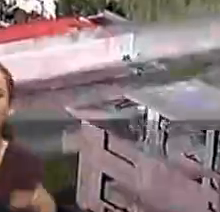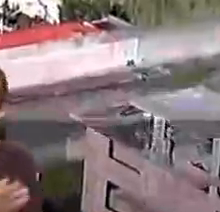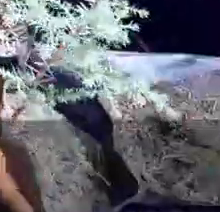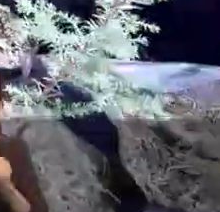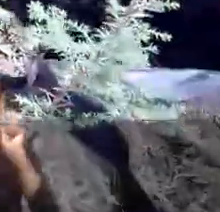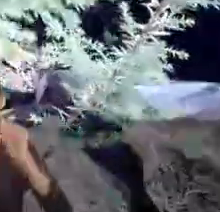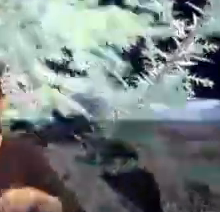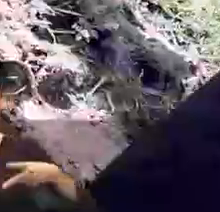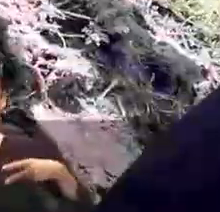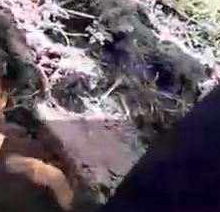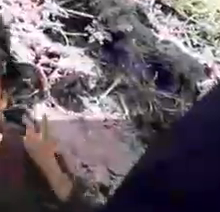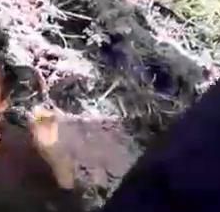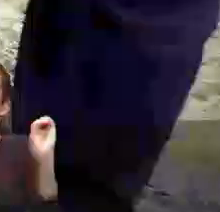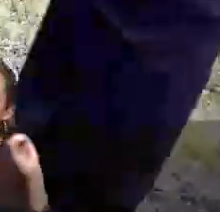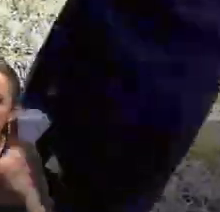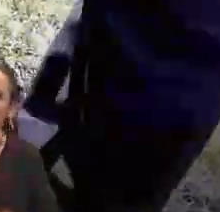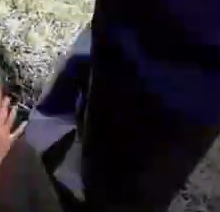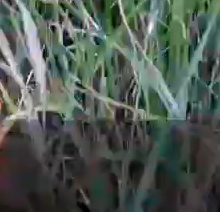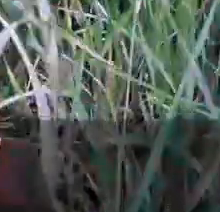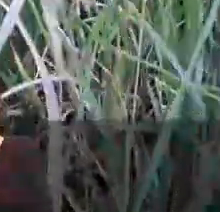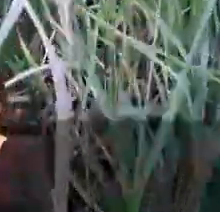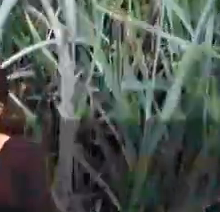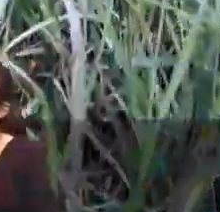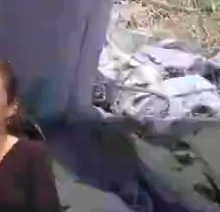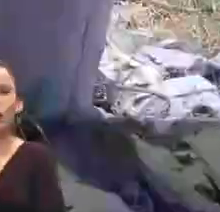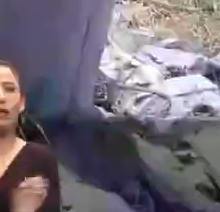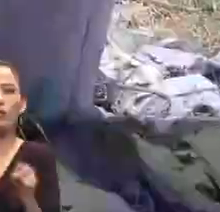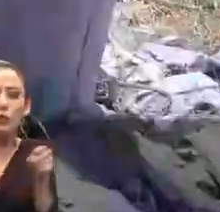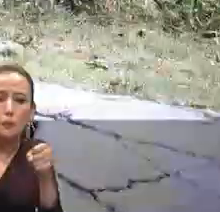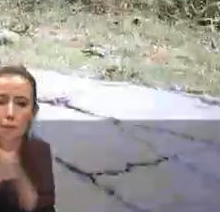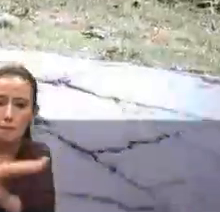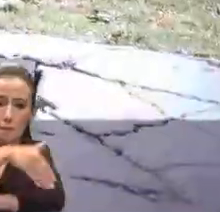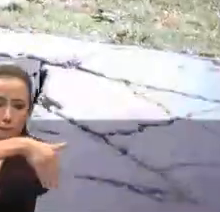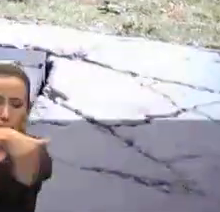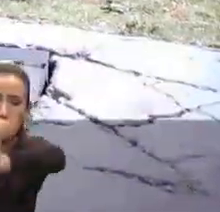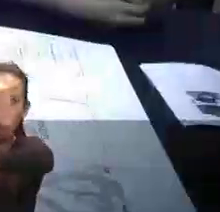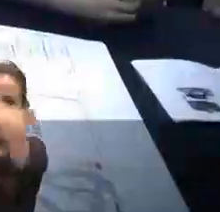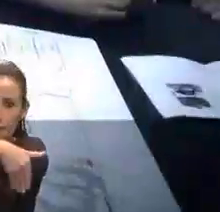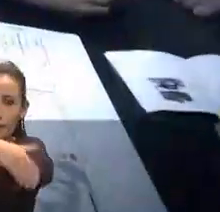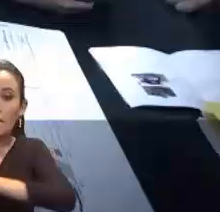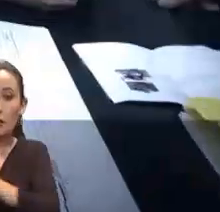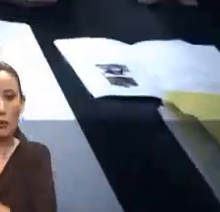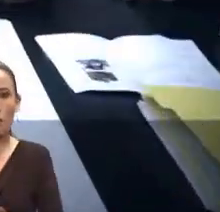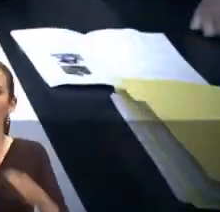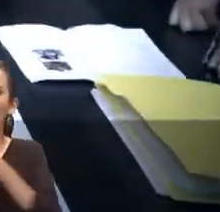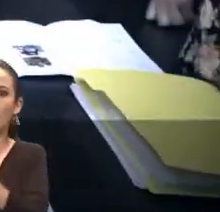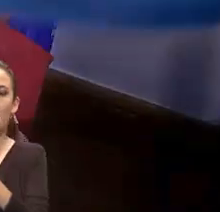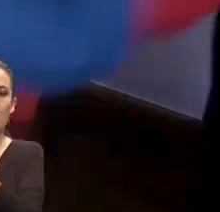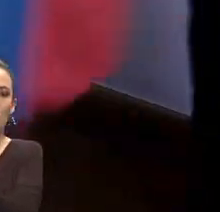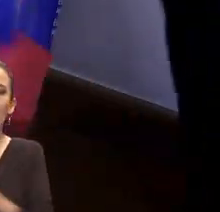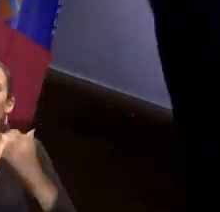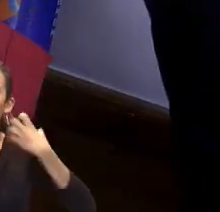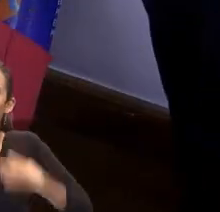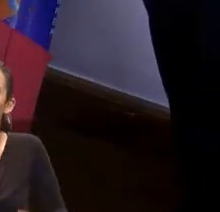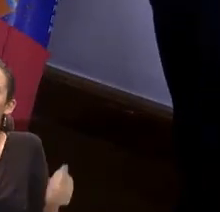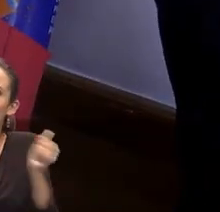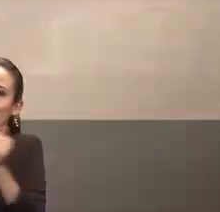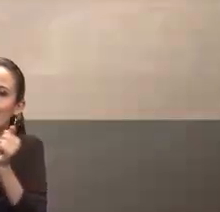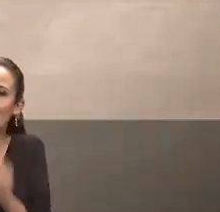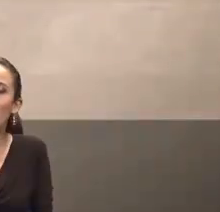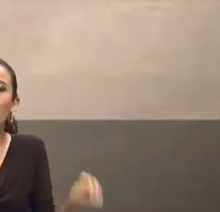para vivir siempre a árboles en las laderas notables los canales de despojo íntimo un plan de emergencia siempre